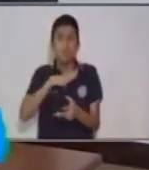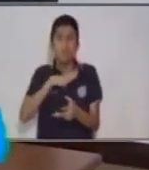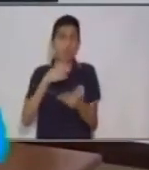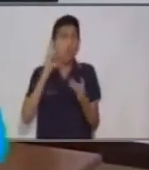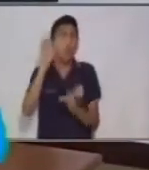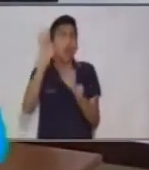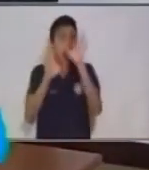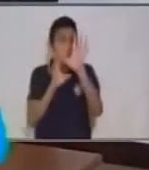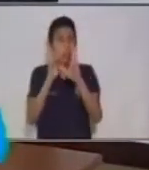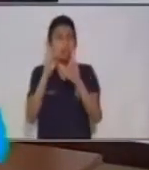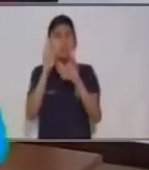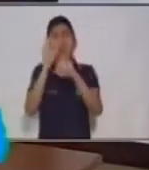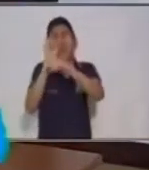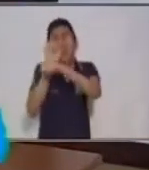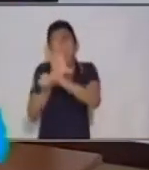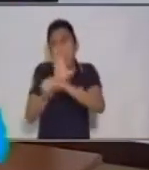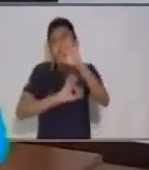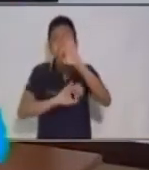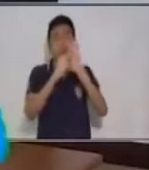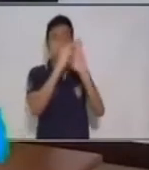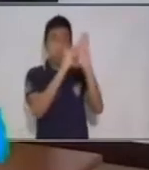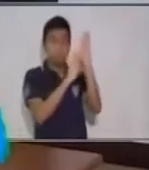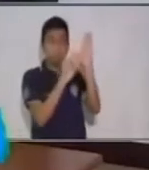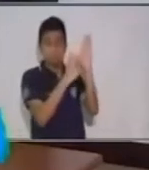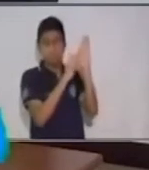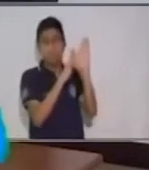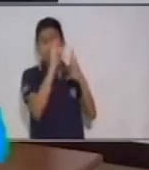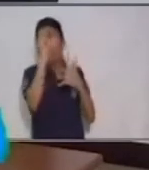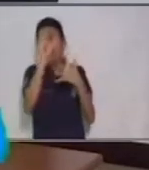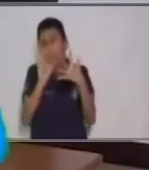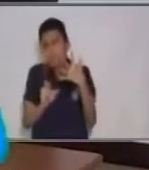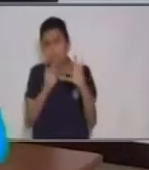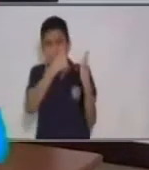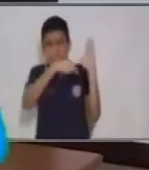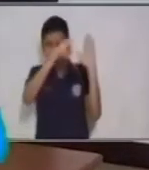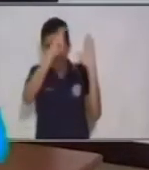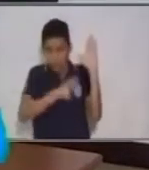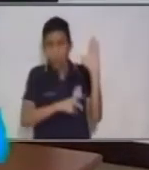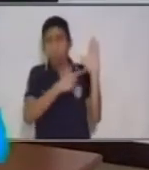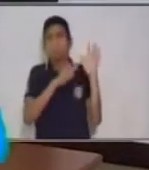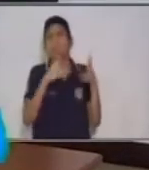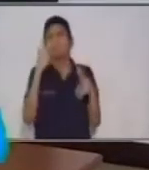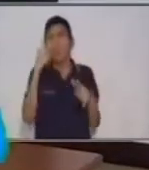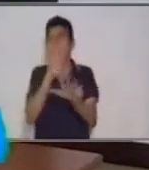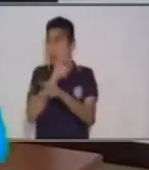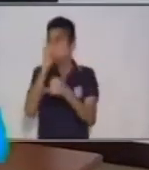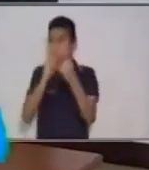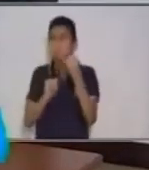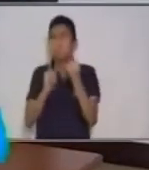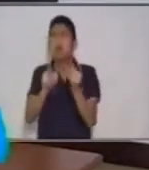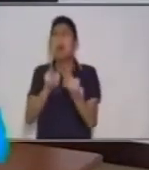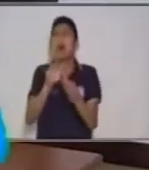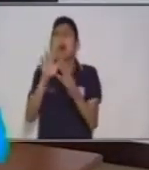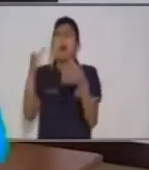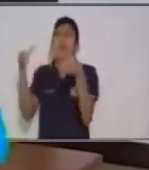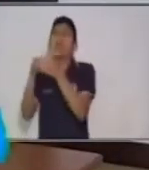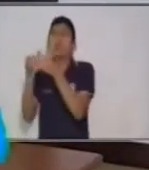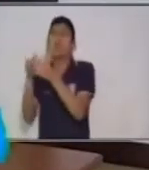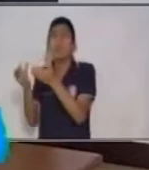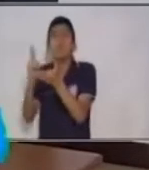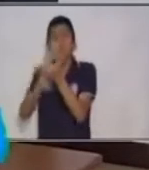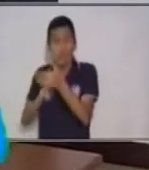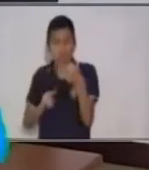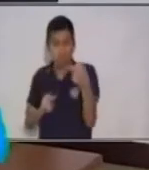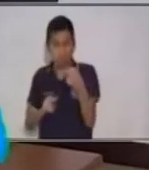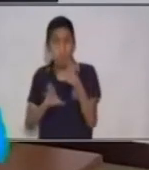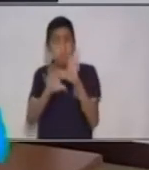ciertos reglamentos o ciertas características que debe cumplir para que al final podamos decir es un conjunto válido.